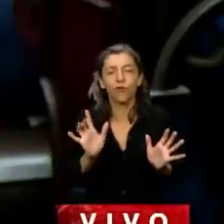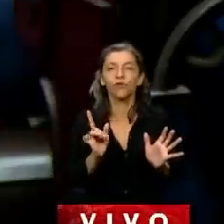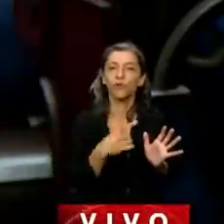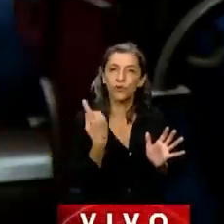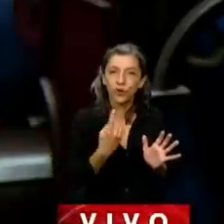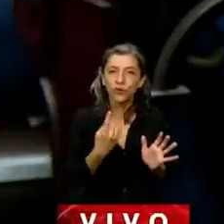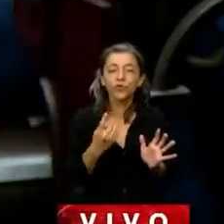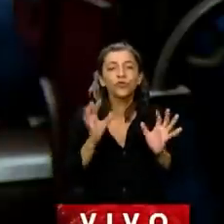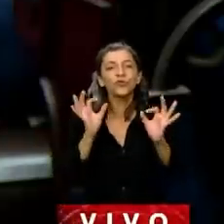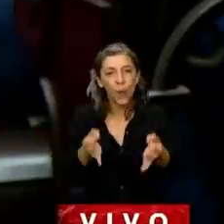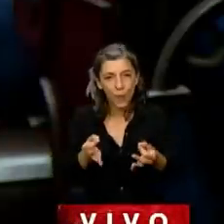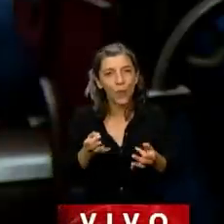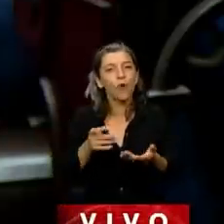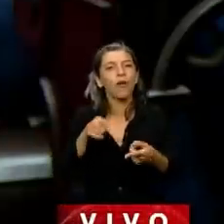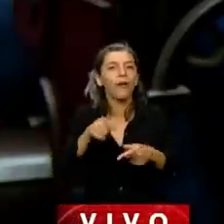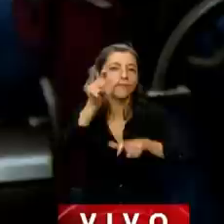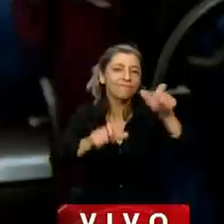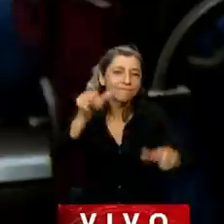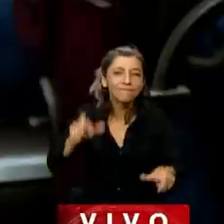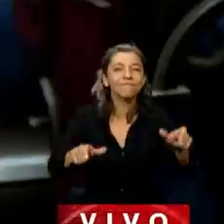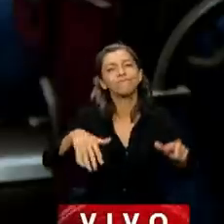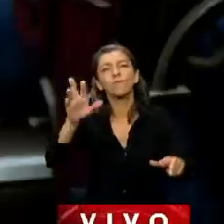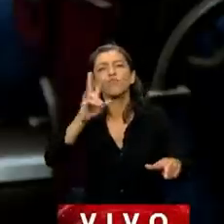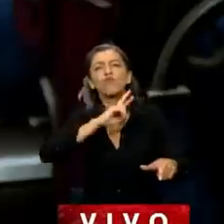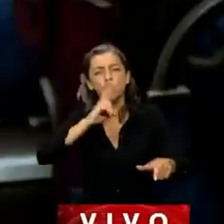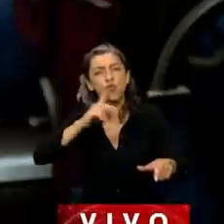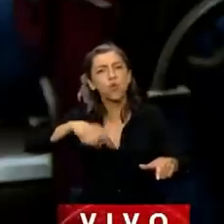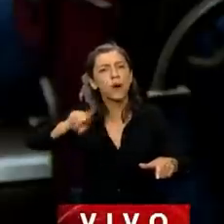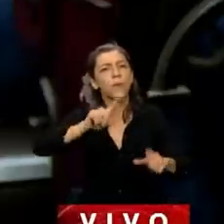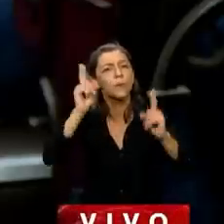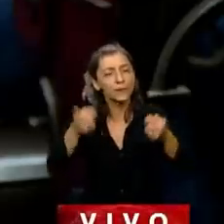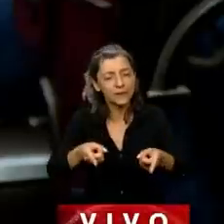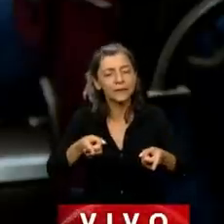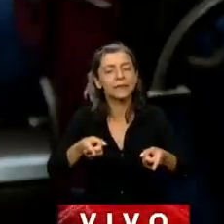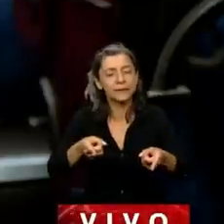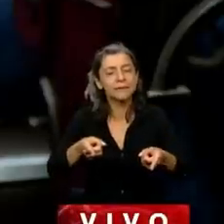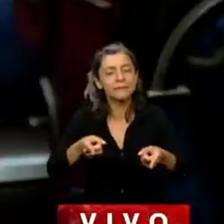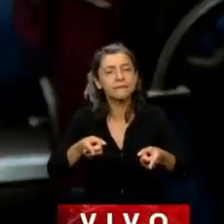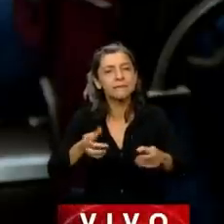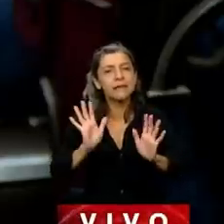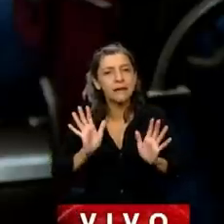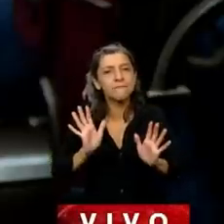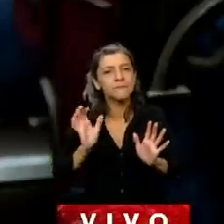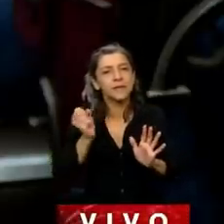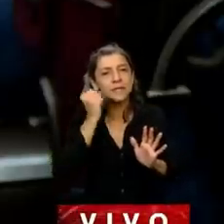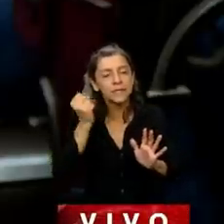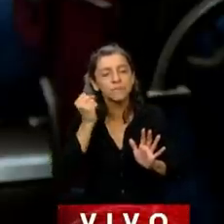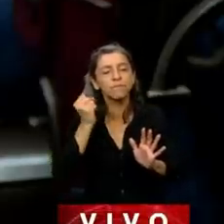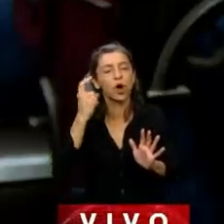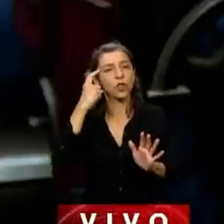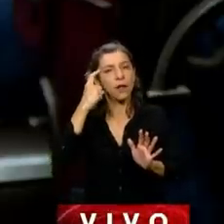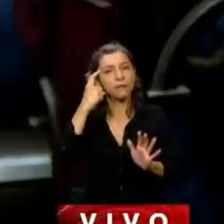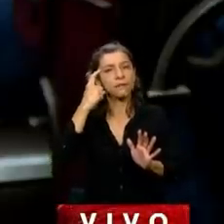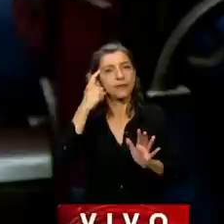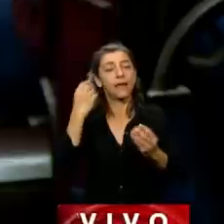marcadamente feminizada debe además atender otra cuestión, que es la prevalencia